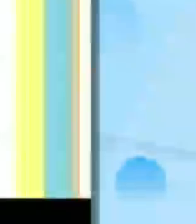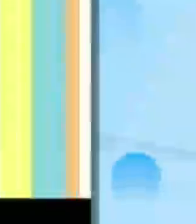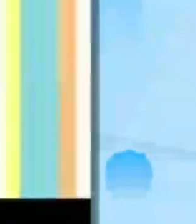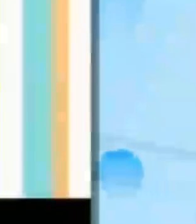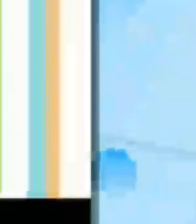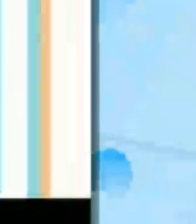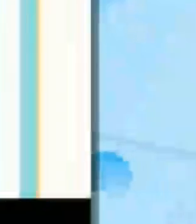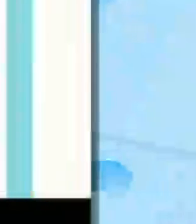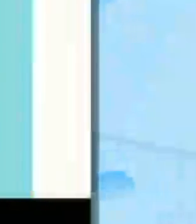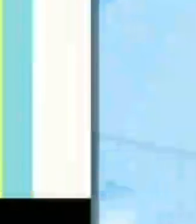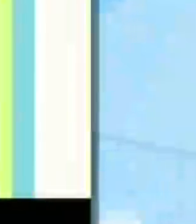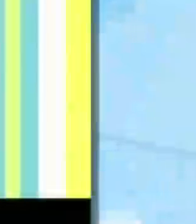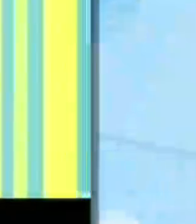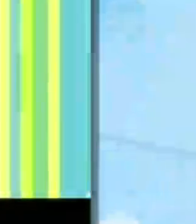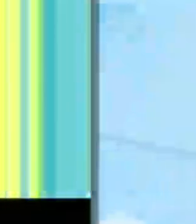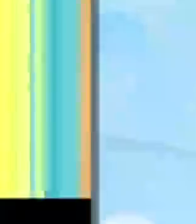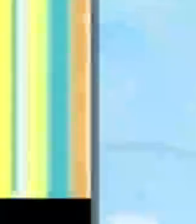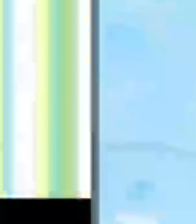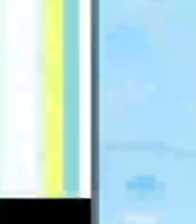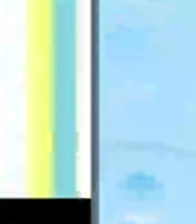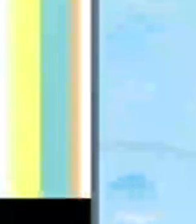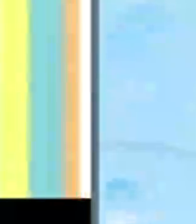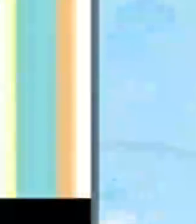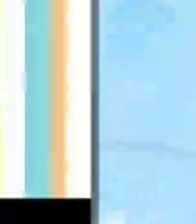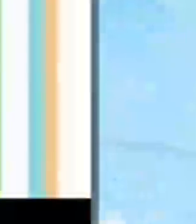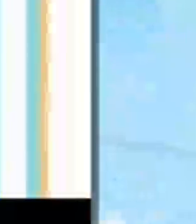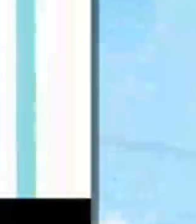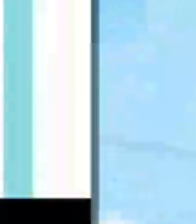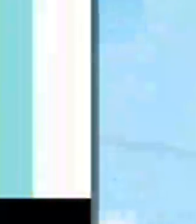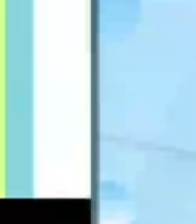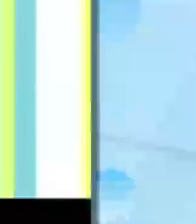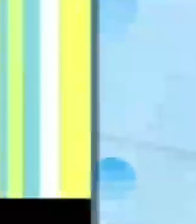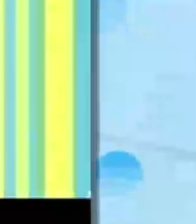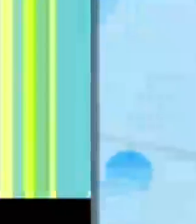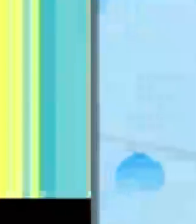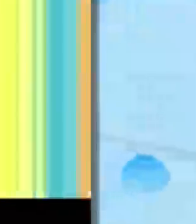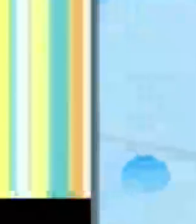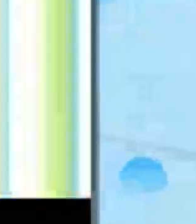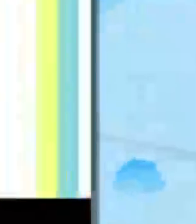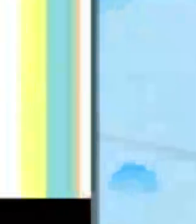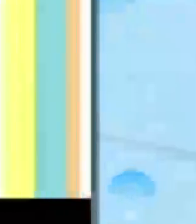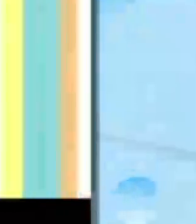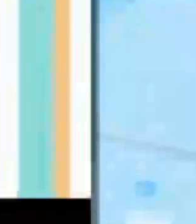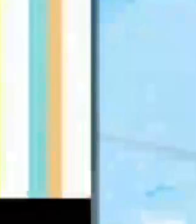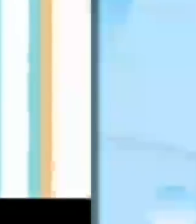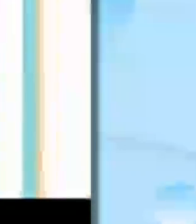Conozcamos la diversidad lingüística de México y la importancia de las lenguas como elemento de identidad.